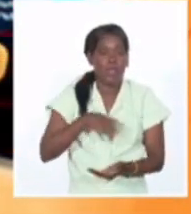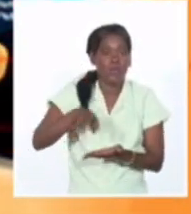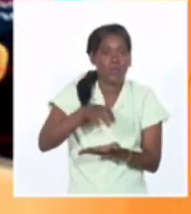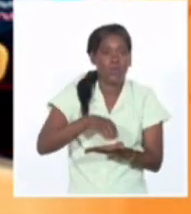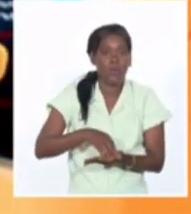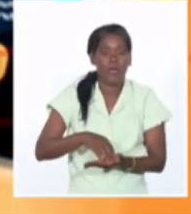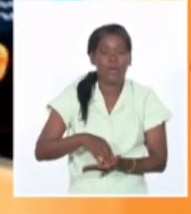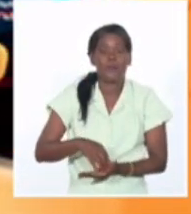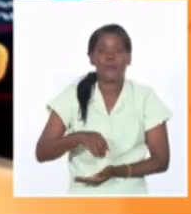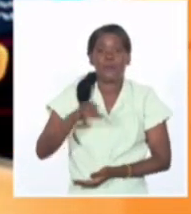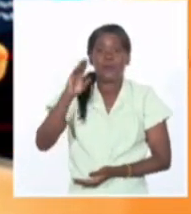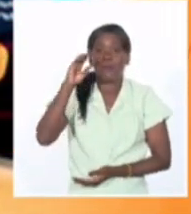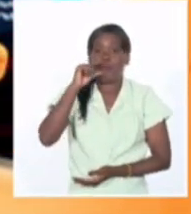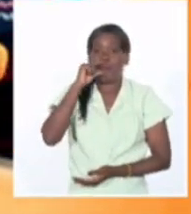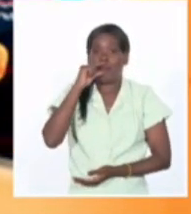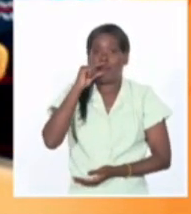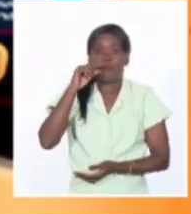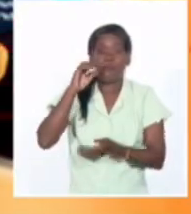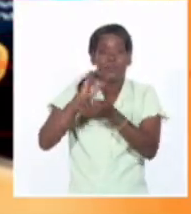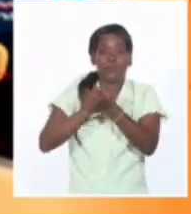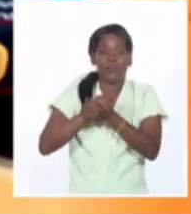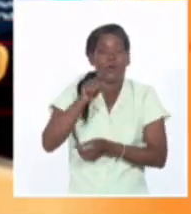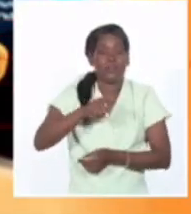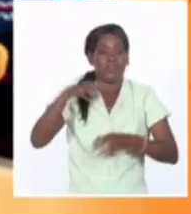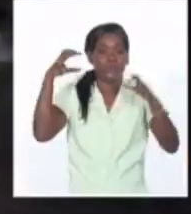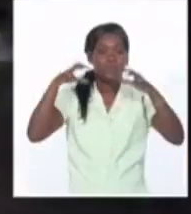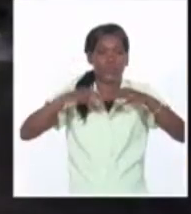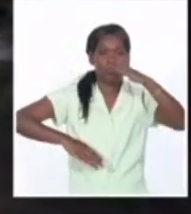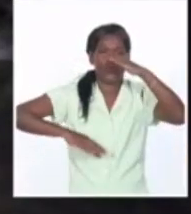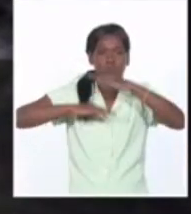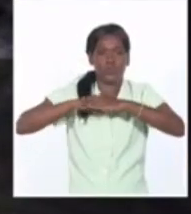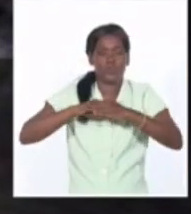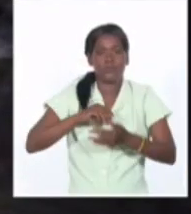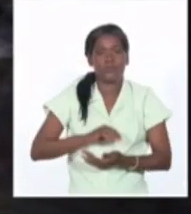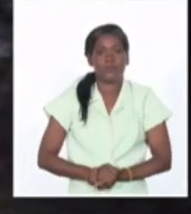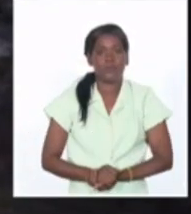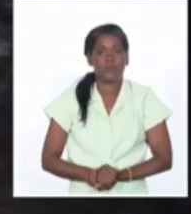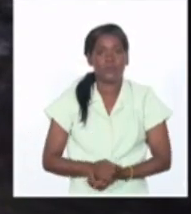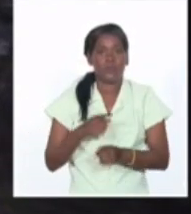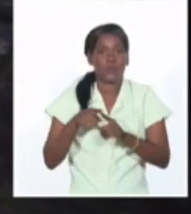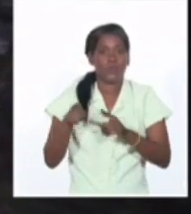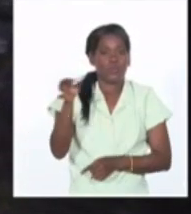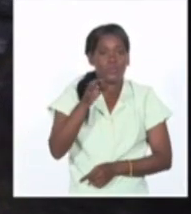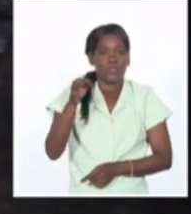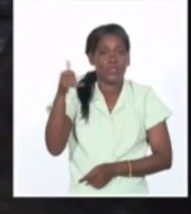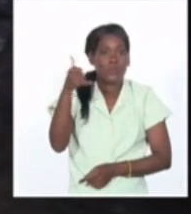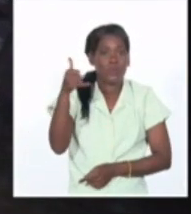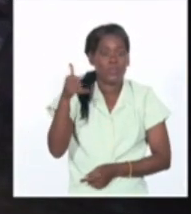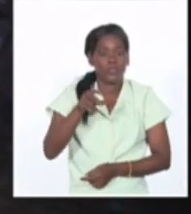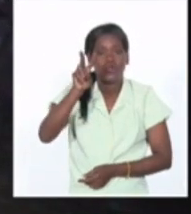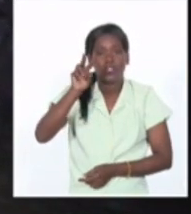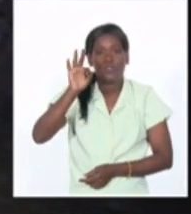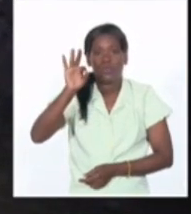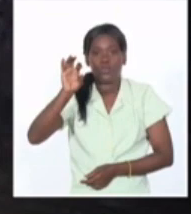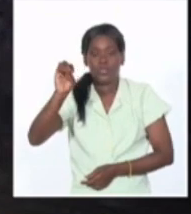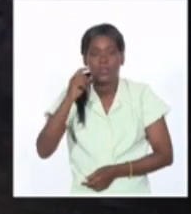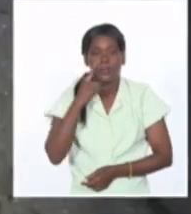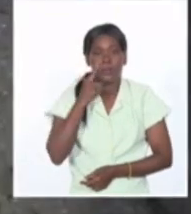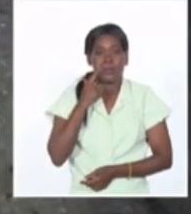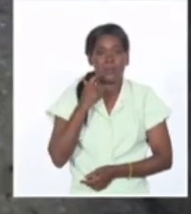con 360 milímetros, y en Minas de Charco Redondo, en el municipio de Jiguaní, con 280, cifras